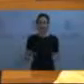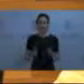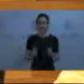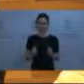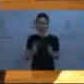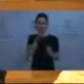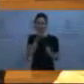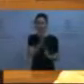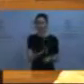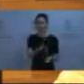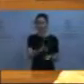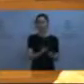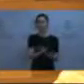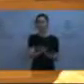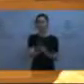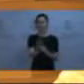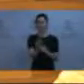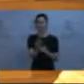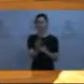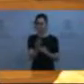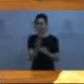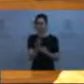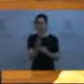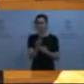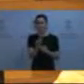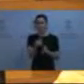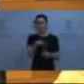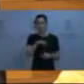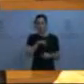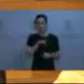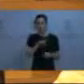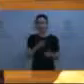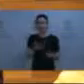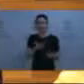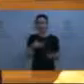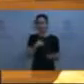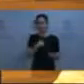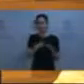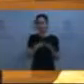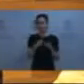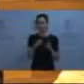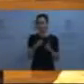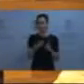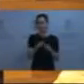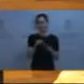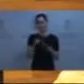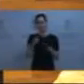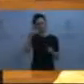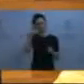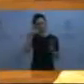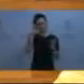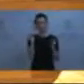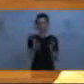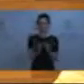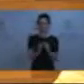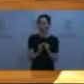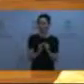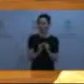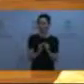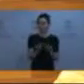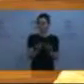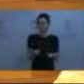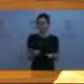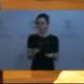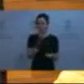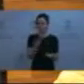creo que lo que nos plantearon a nosotros como grupo parlamentario son cuestiones de puro sentido común, ¿no? Las quejas